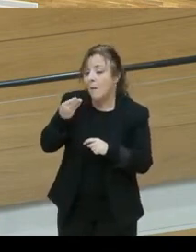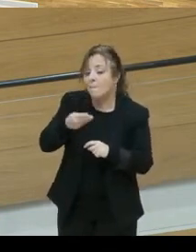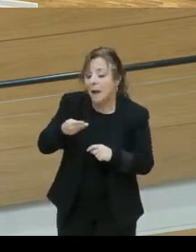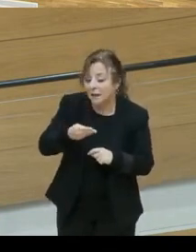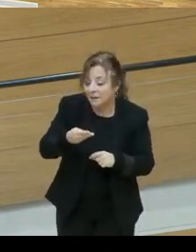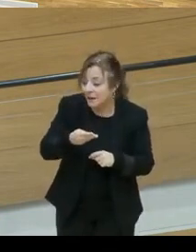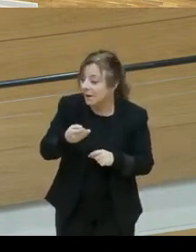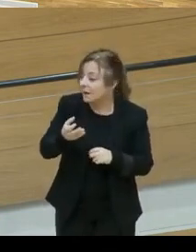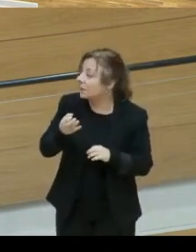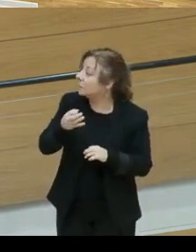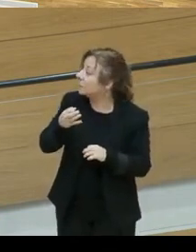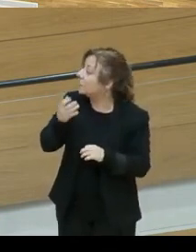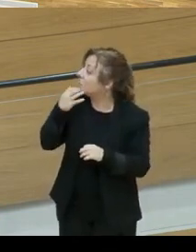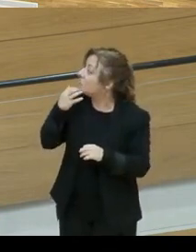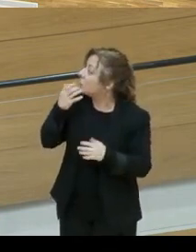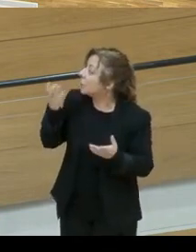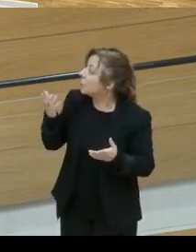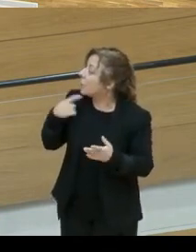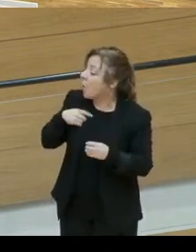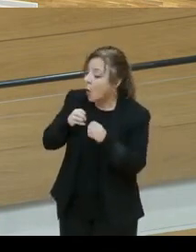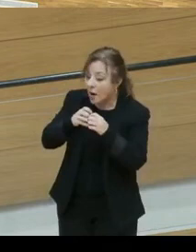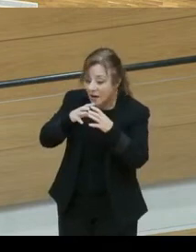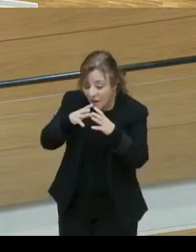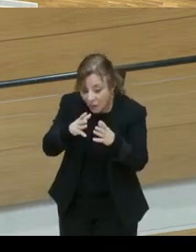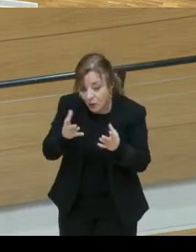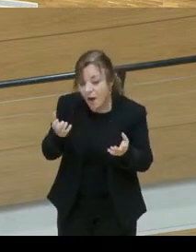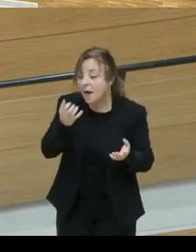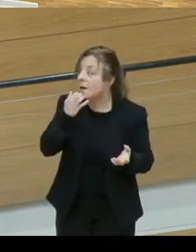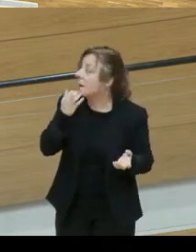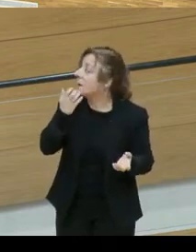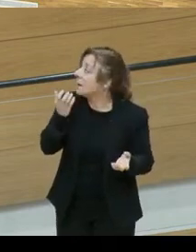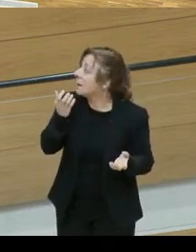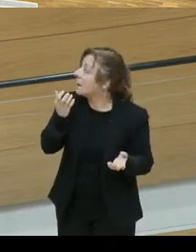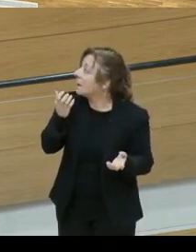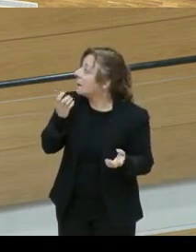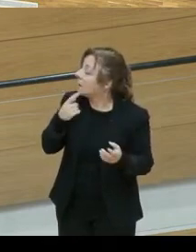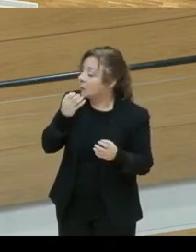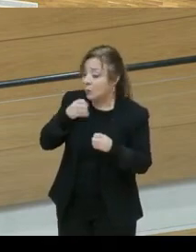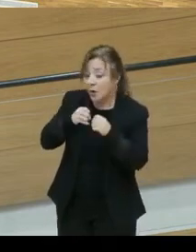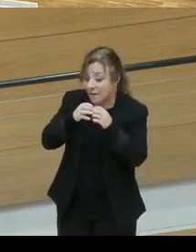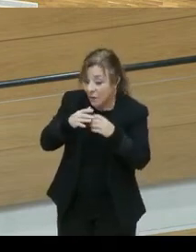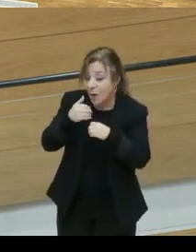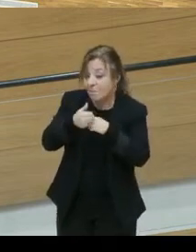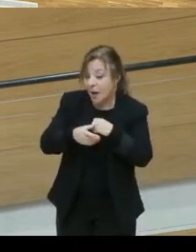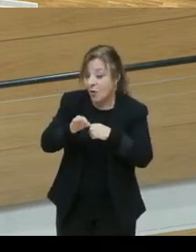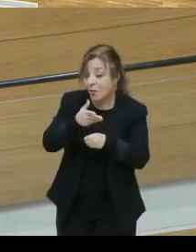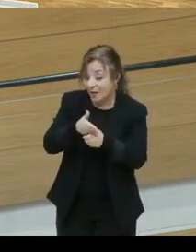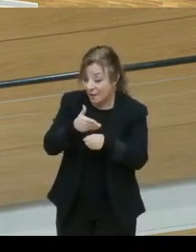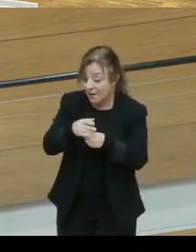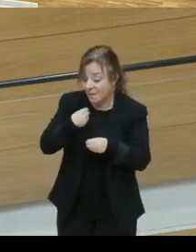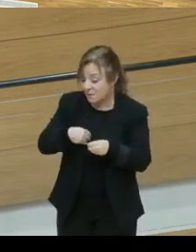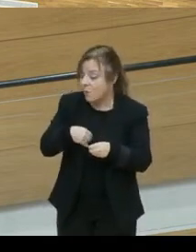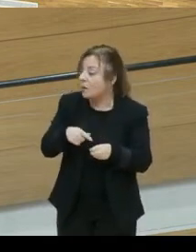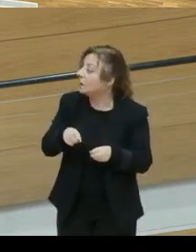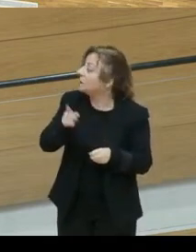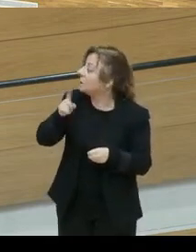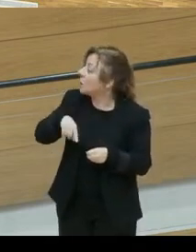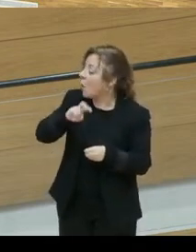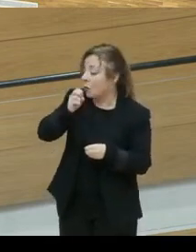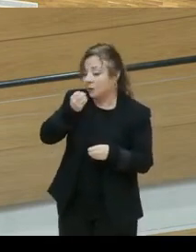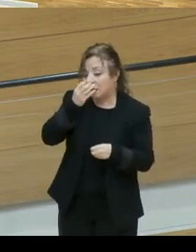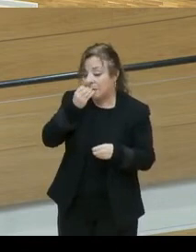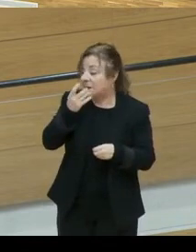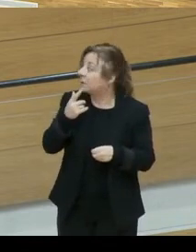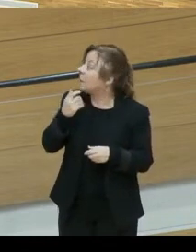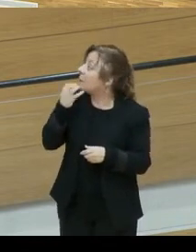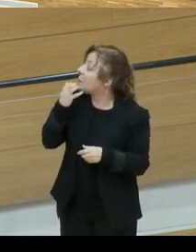como Escherichia coli, levaduras como Saccharomyces cerevisiae, que es la levadura del pan y la cerveza, y otras plantas modelos